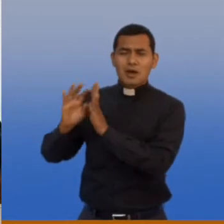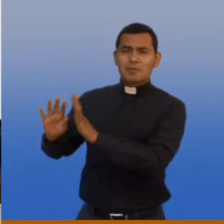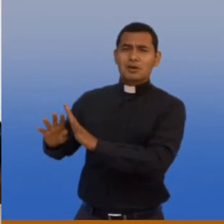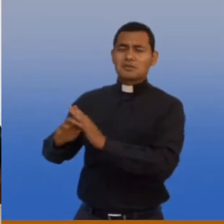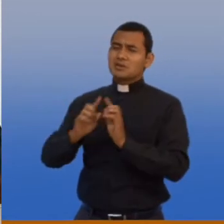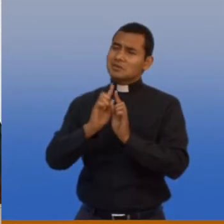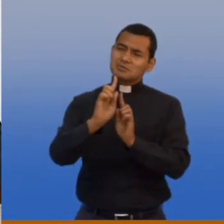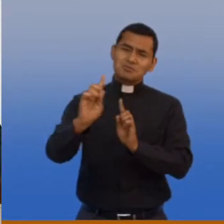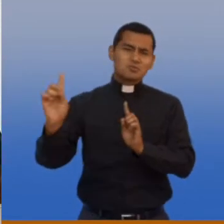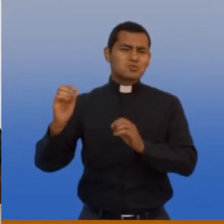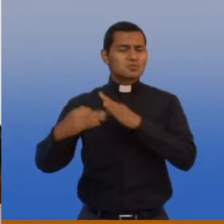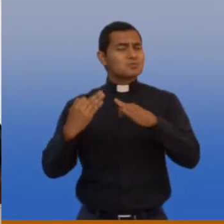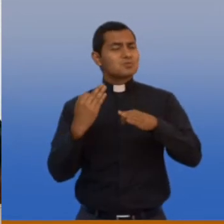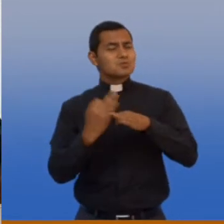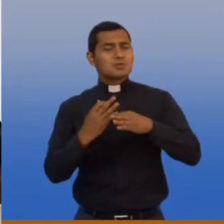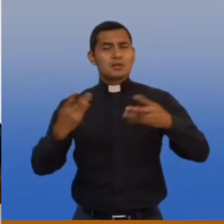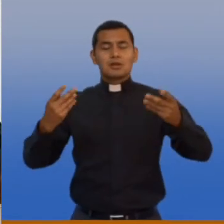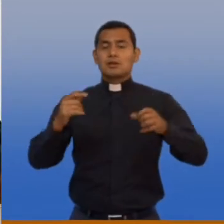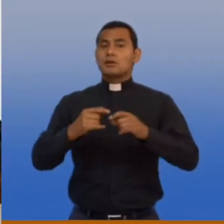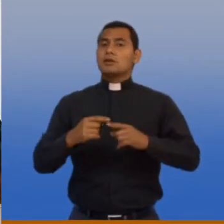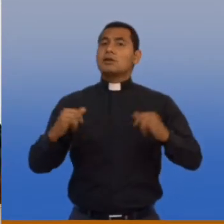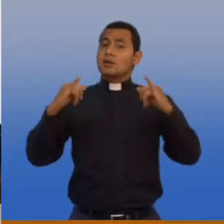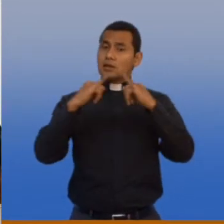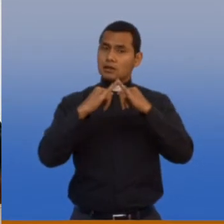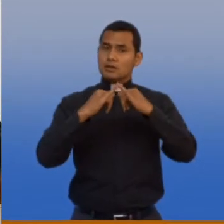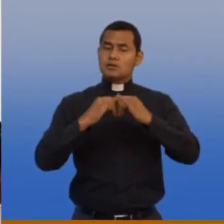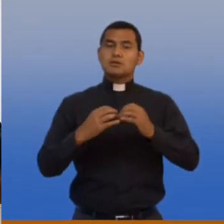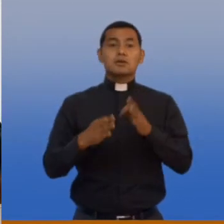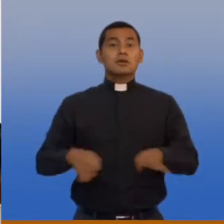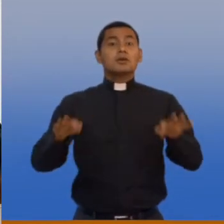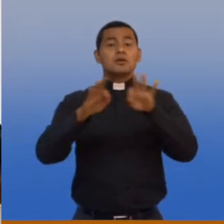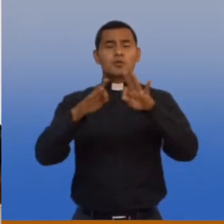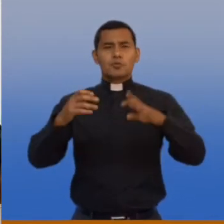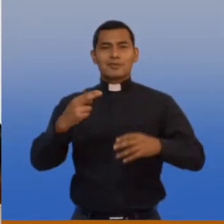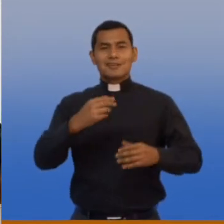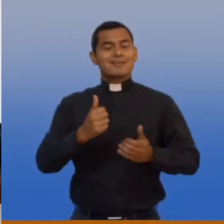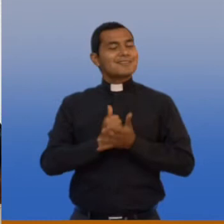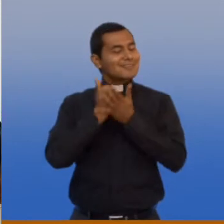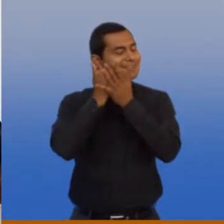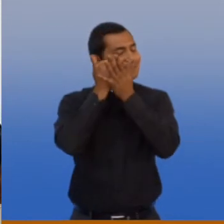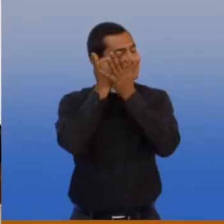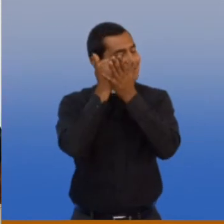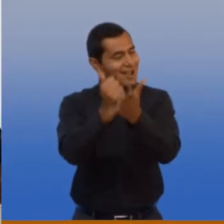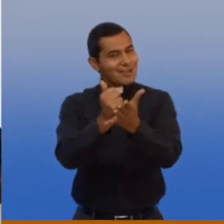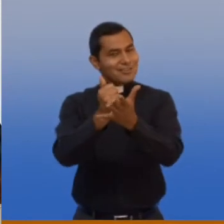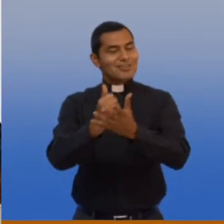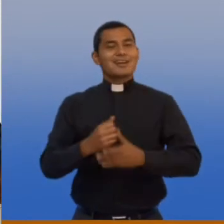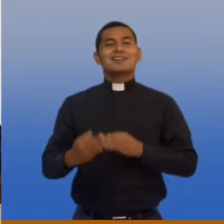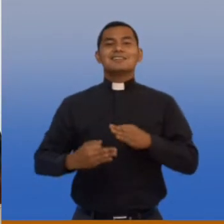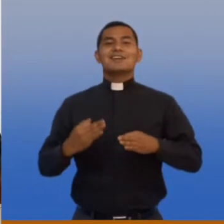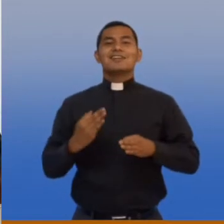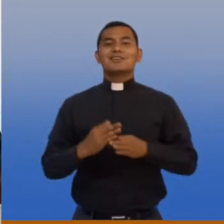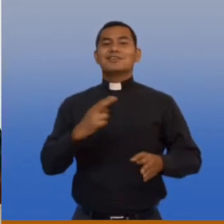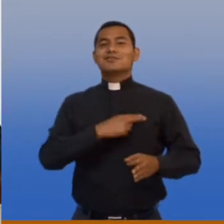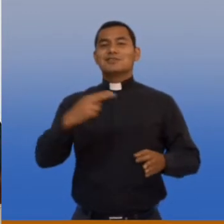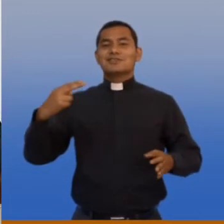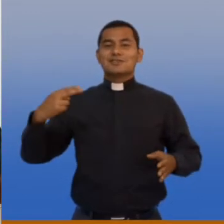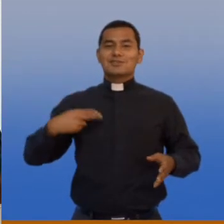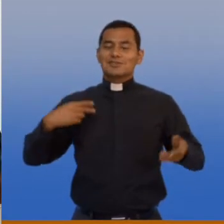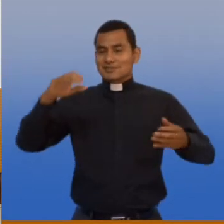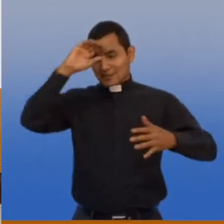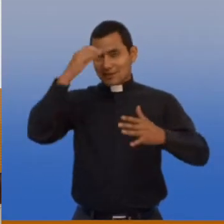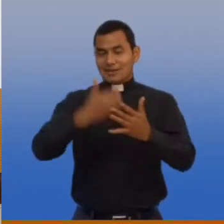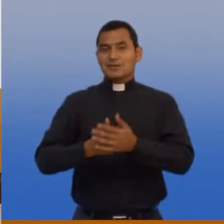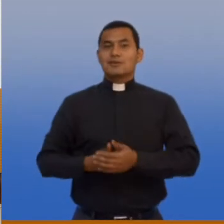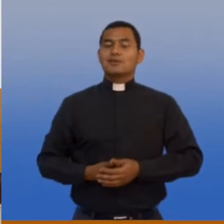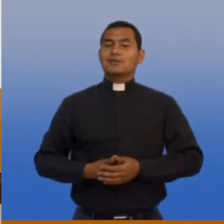necesitan pan para comer, que podamos nosotros hacer de estos días unos días de vivencia y de